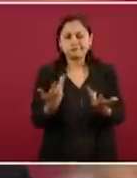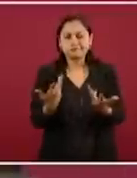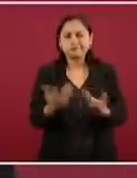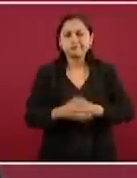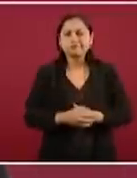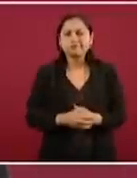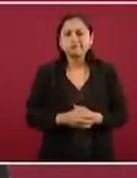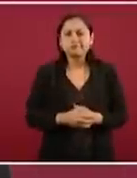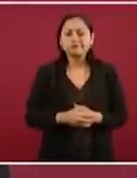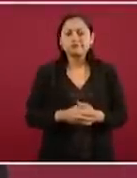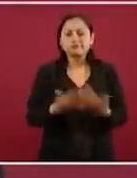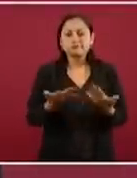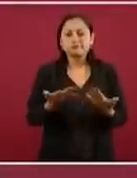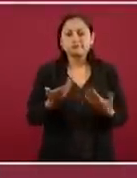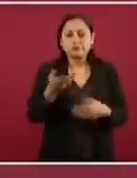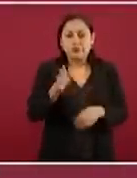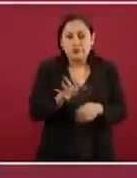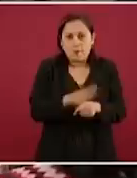le dan la vuelta.